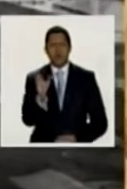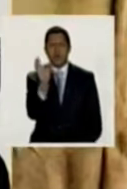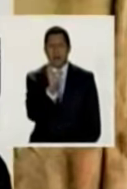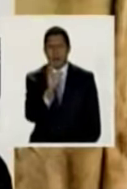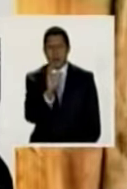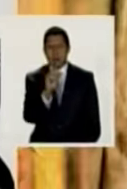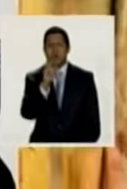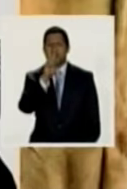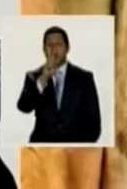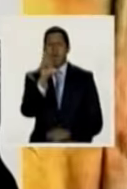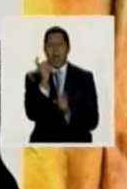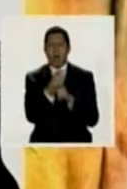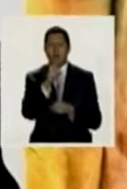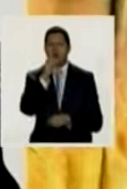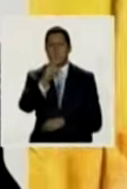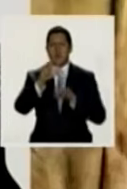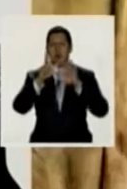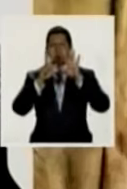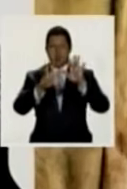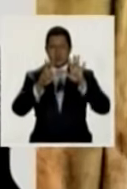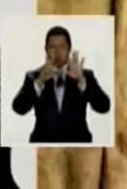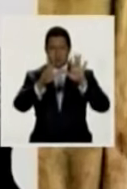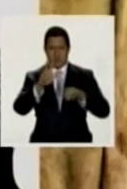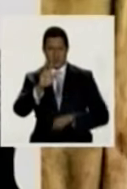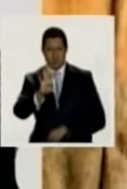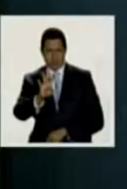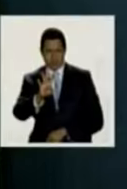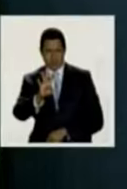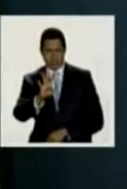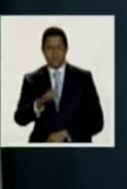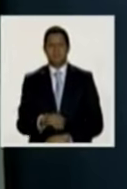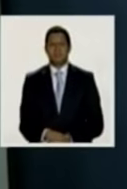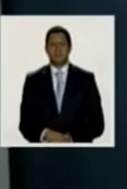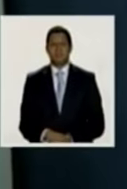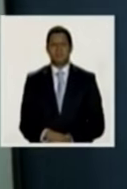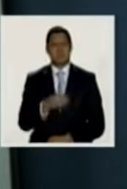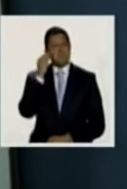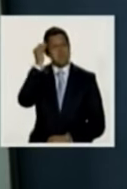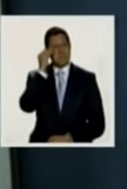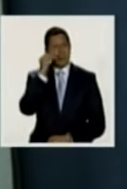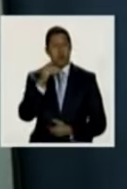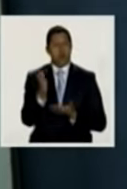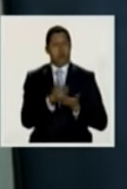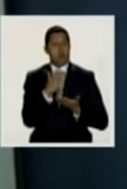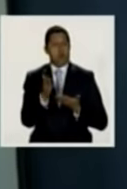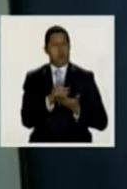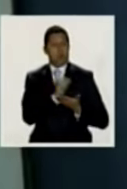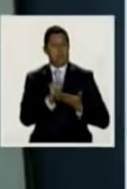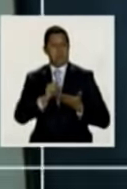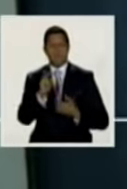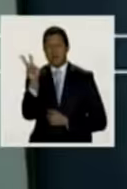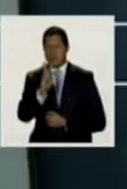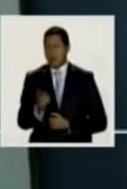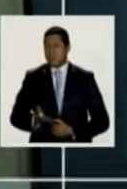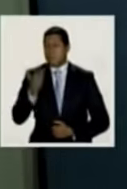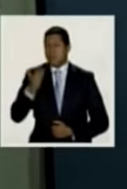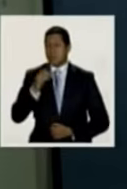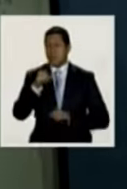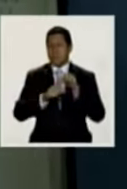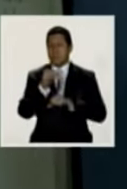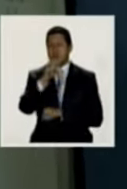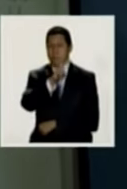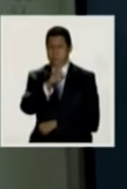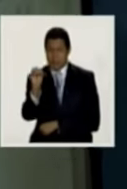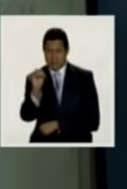Caracas el 2 de agosto de 1884. Considerado el novelista venezolano más relevante del siglo